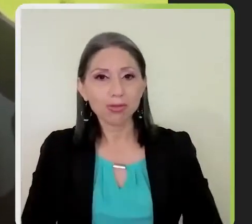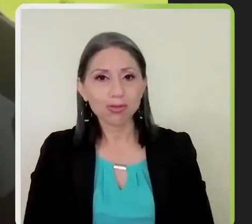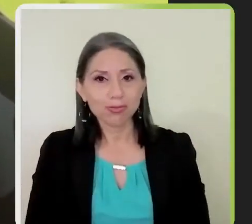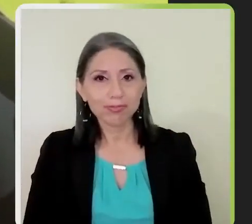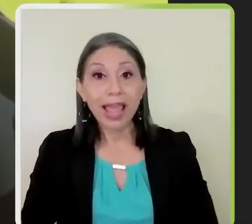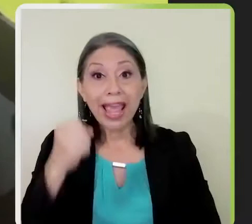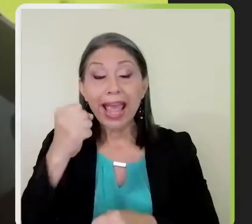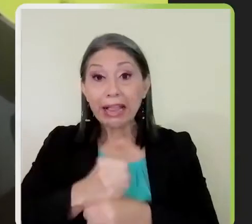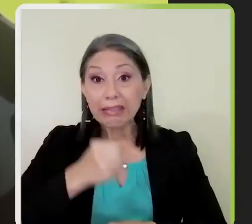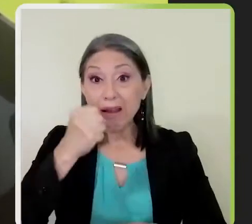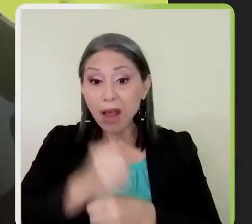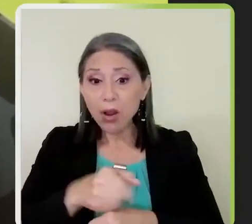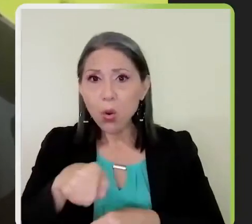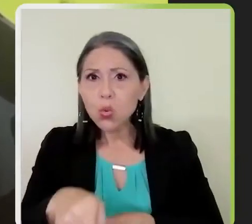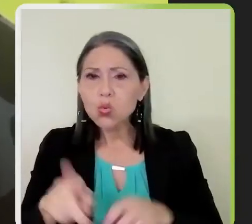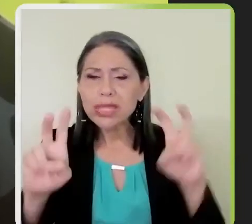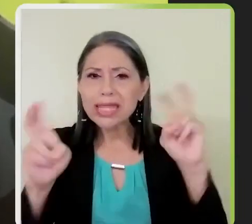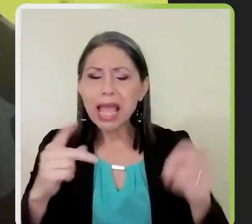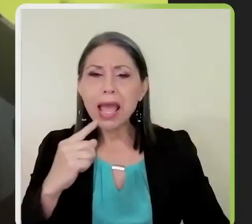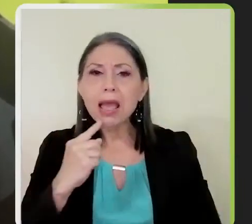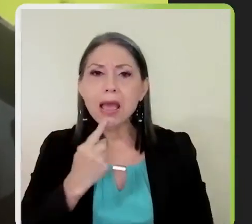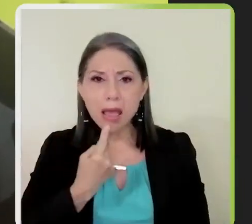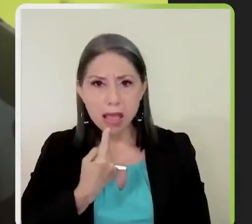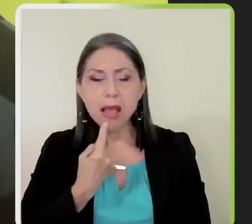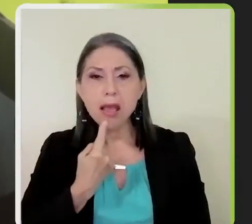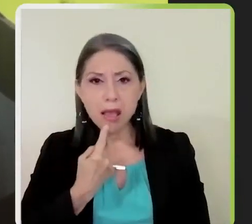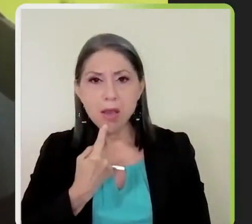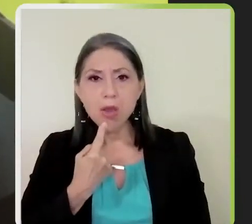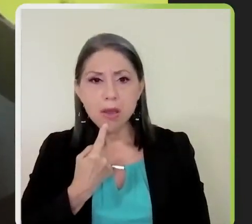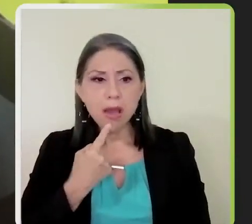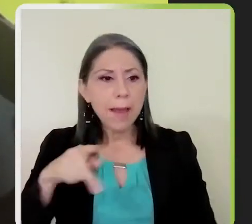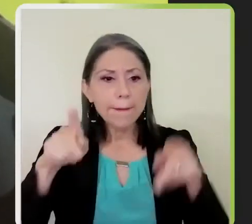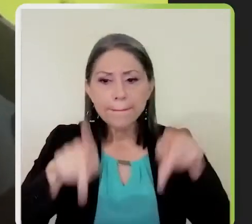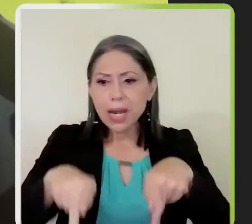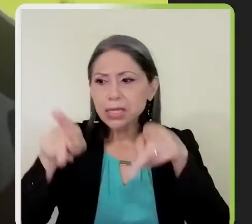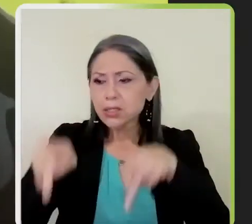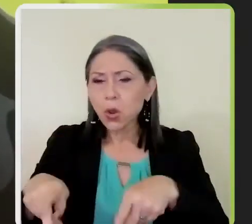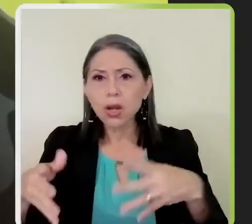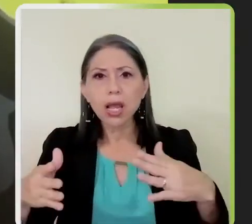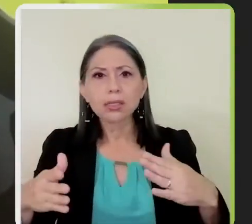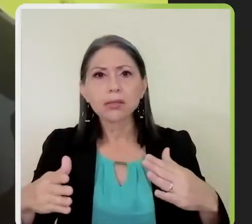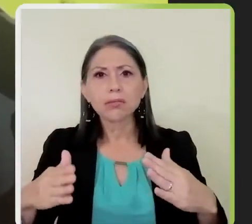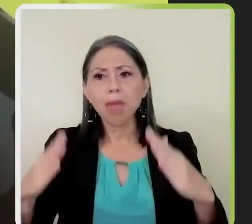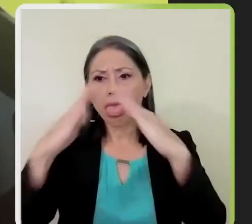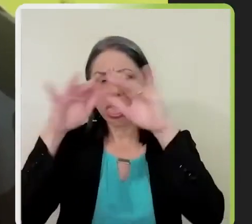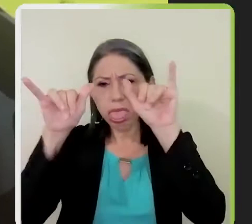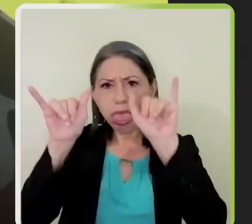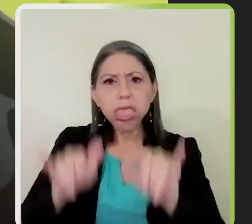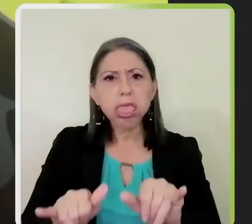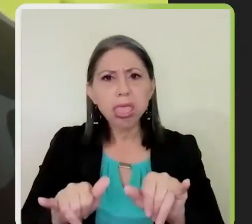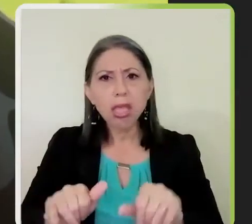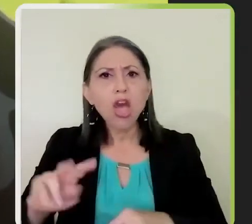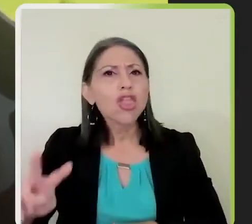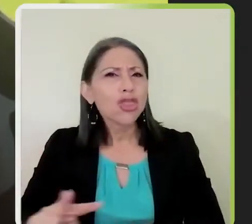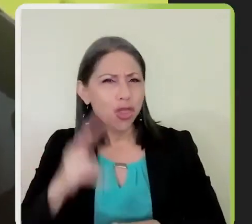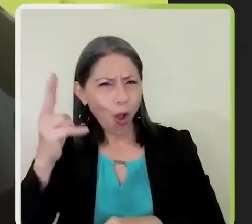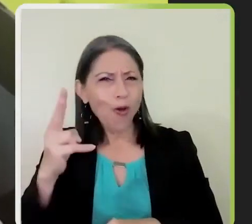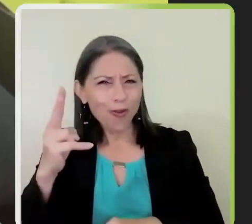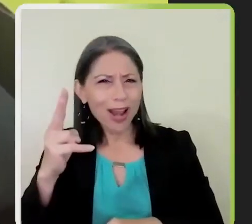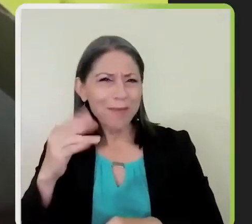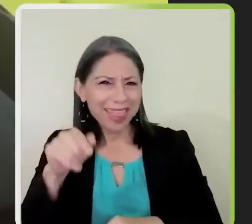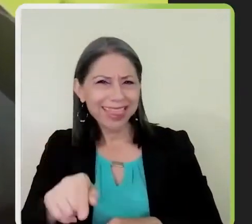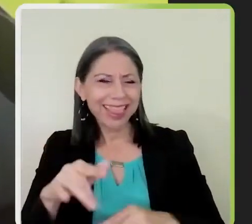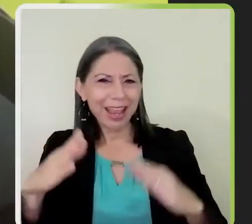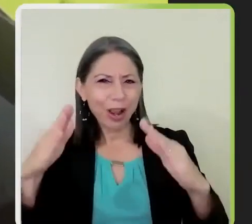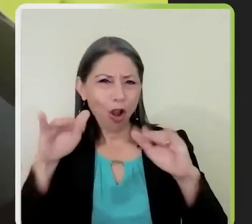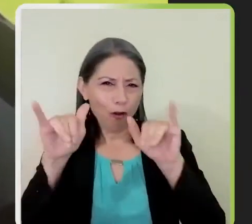trabajo, seriesísimo, de verdad, seriesísimo. Personas confinadas, doblemente confinadas, digámoslo